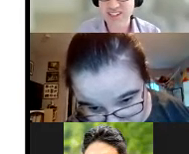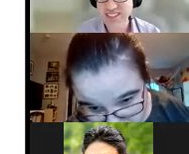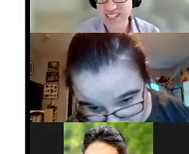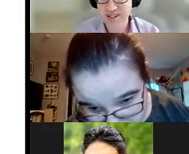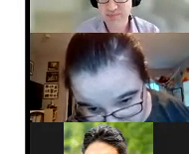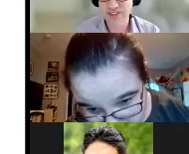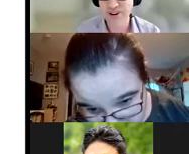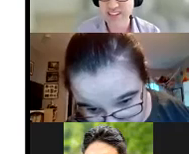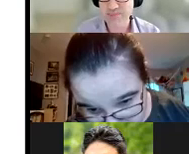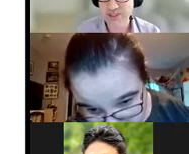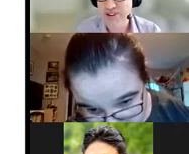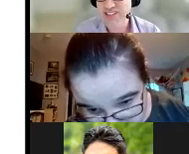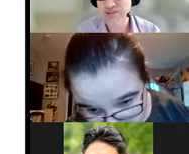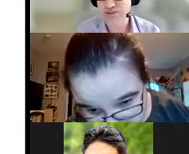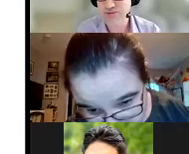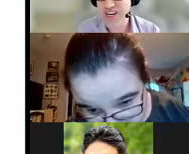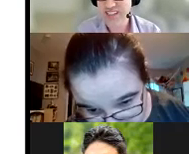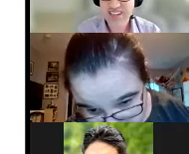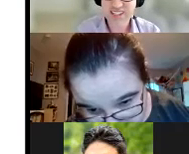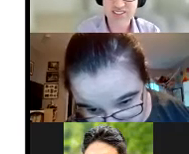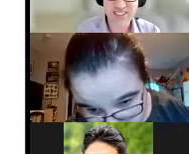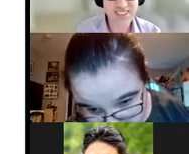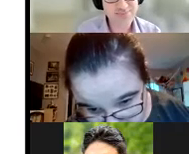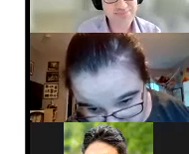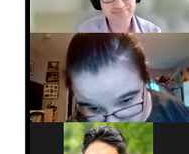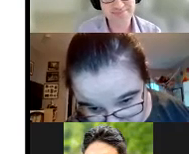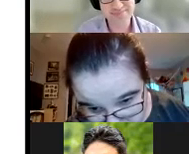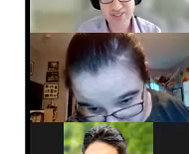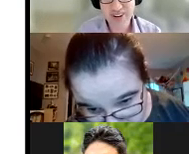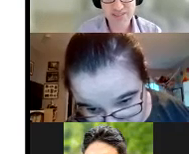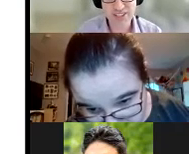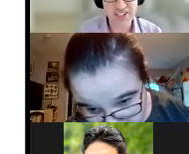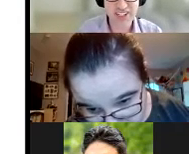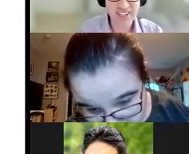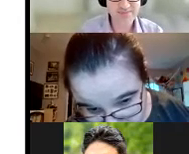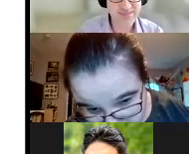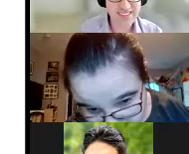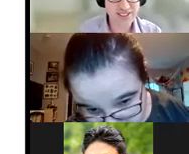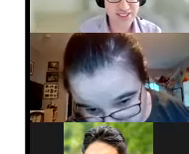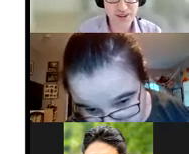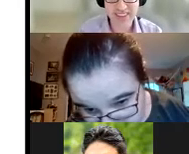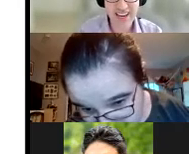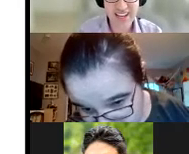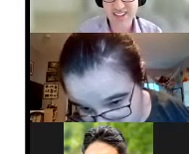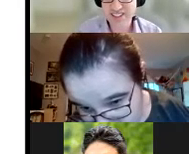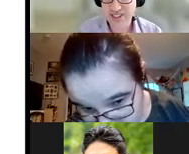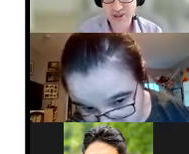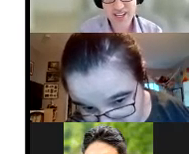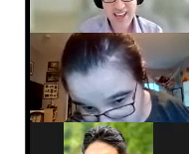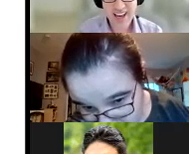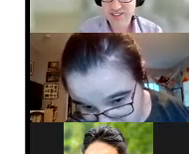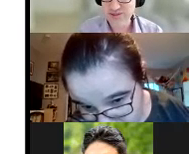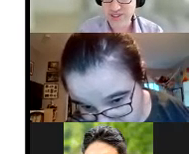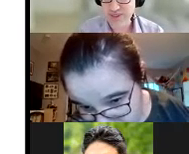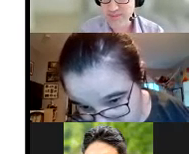dijo, usted sabe que escribió algo mal cuando mandó su ponencia. Y yo, la verdad que usé el spell